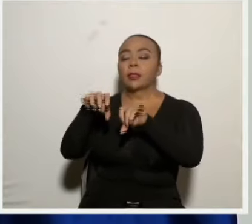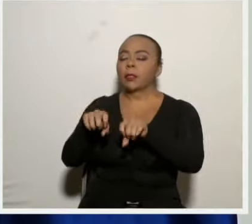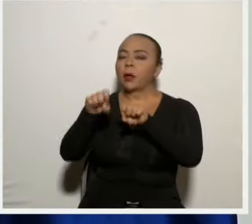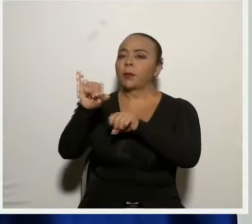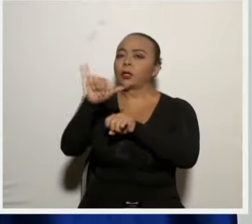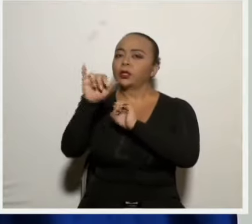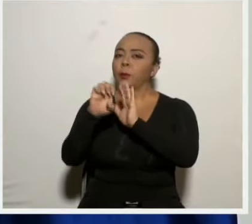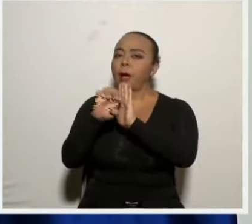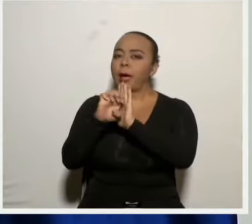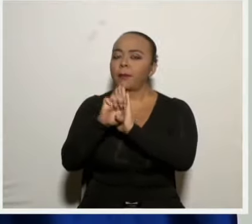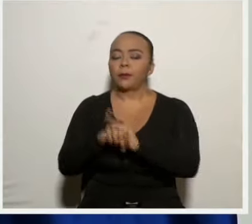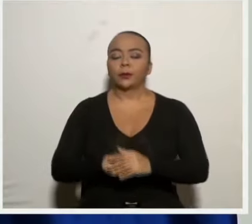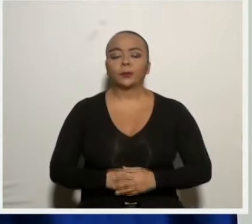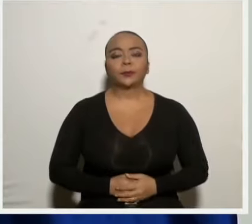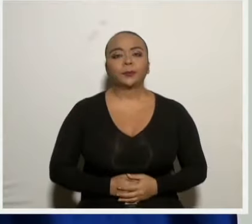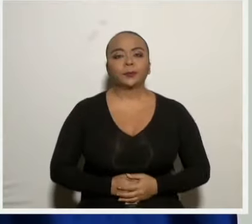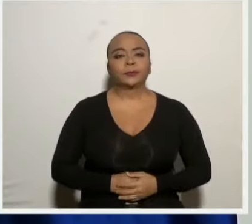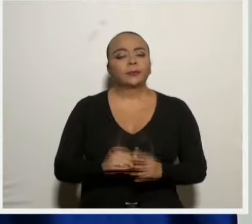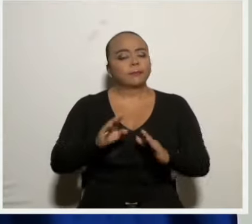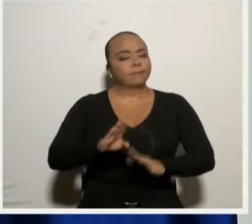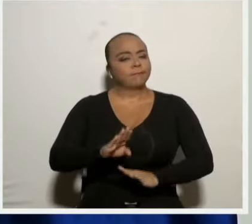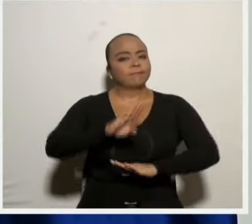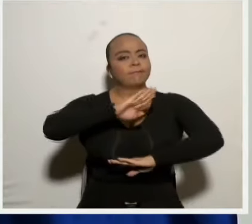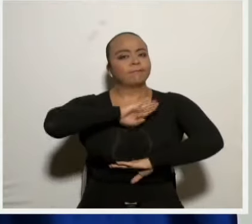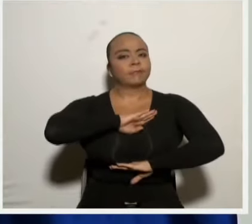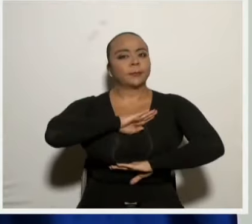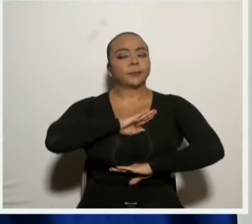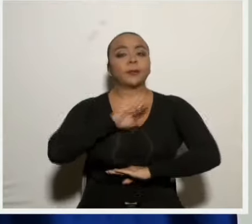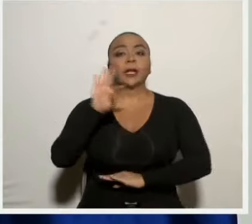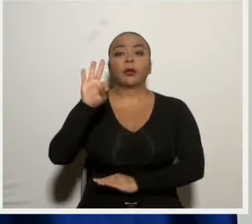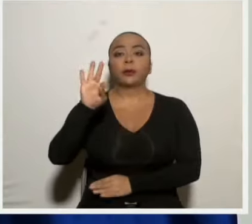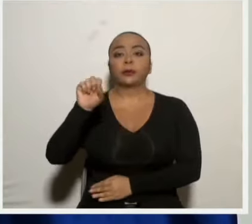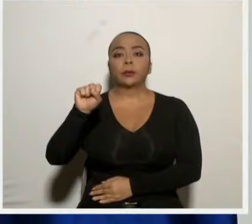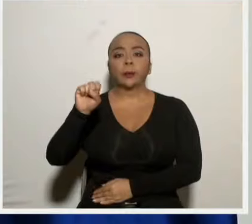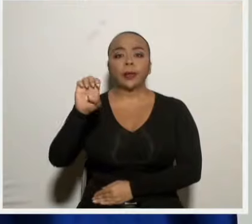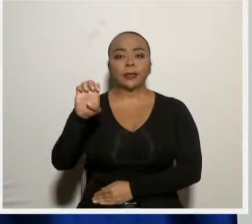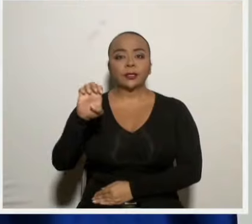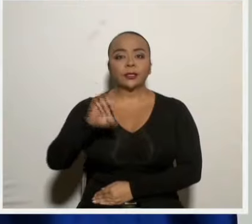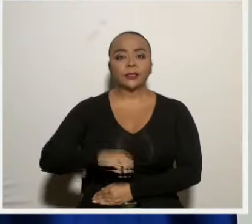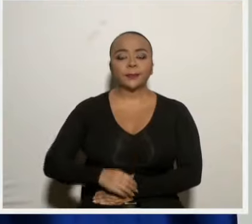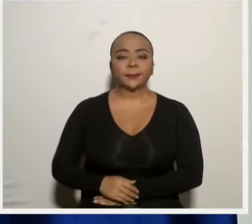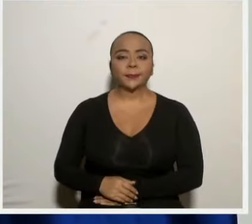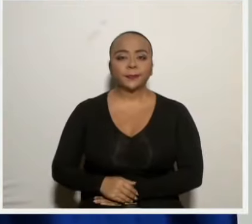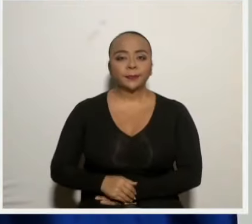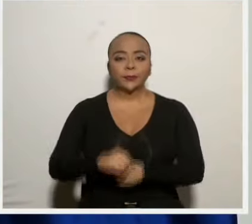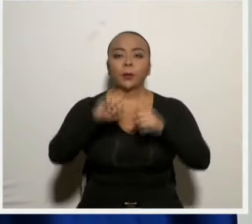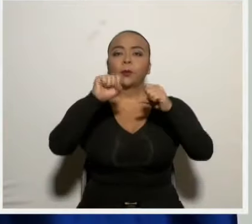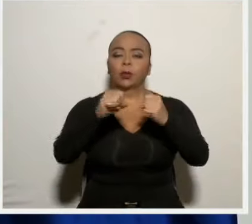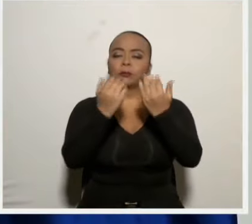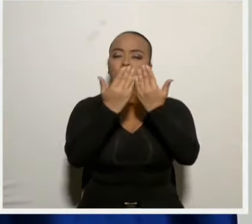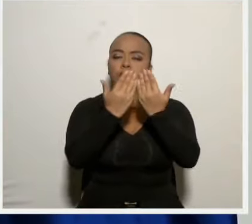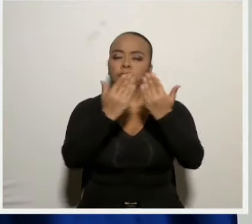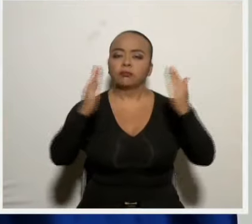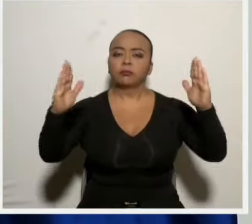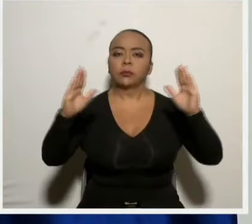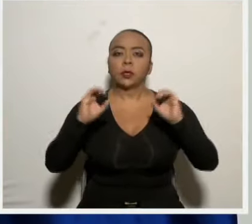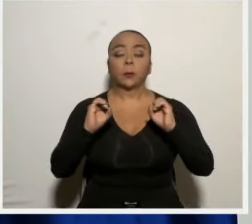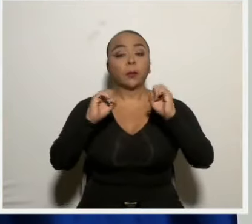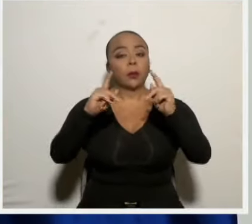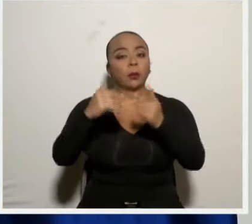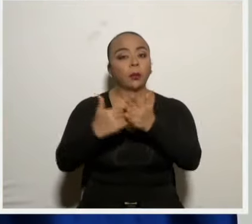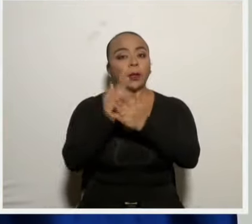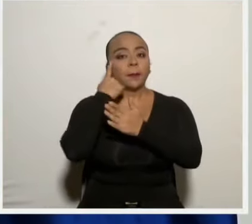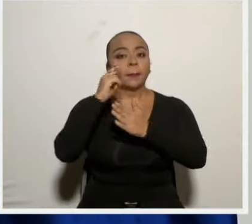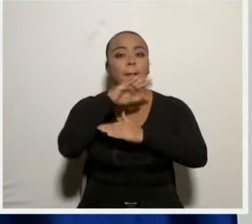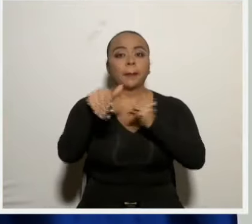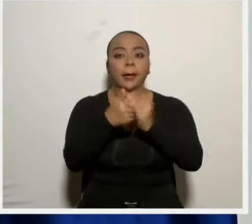de ejemplo. Satisfechos en el Tribunal Supremo de Elecciones de poder abrir esta oportunidad para